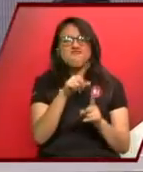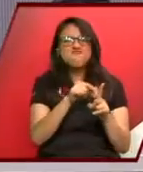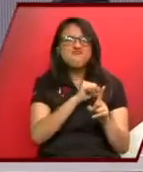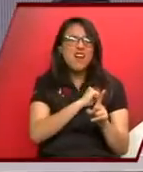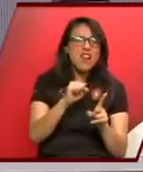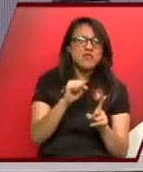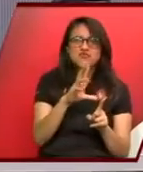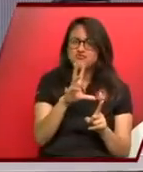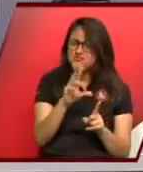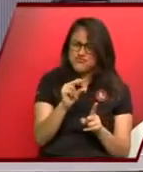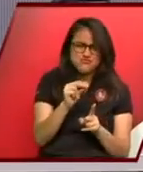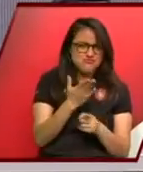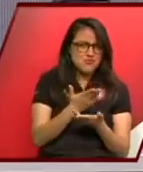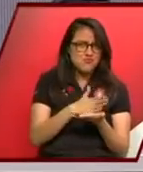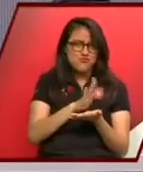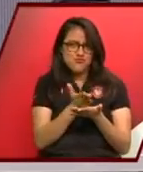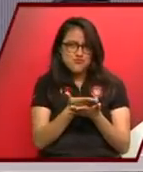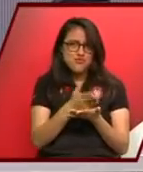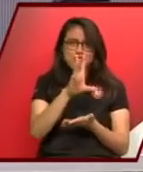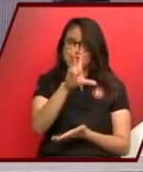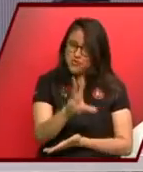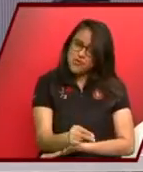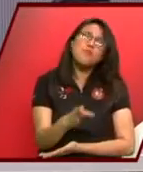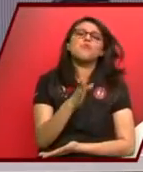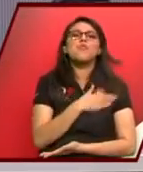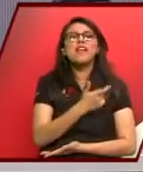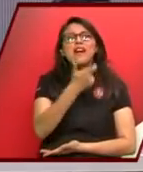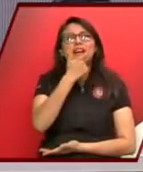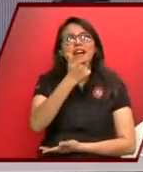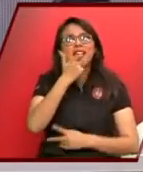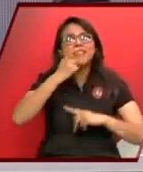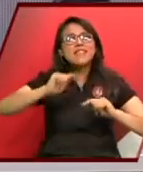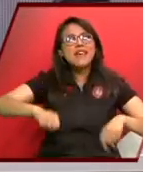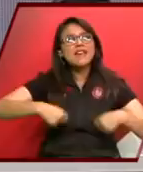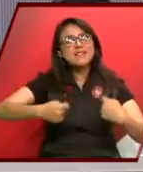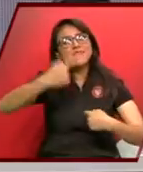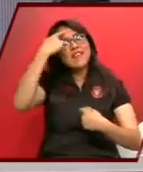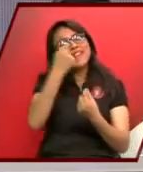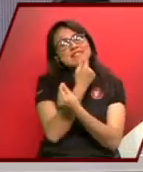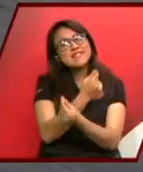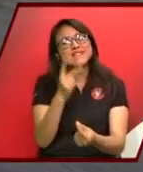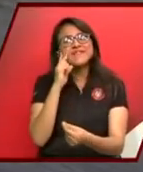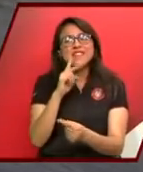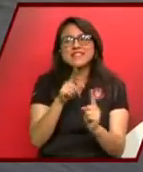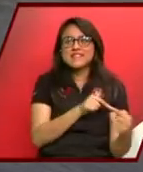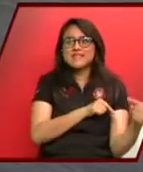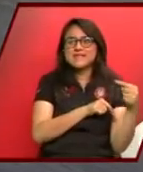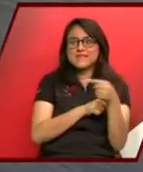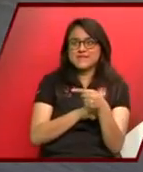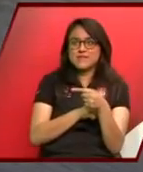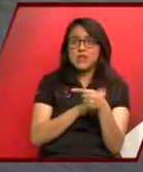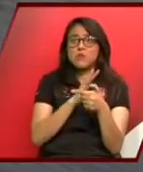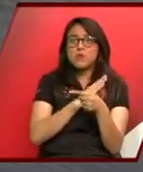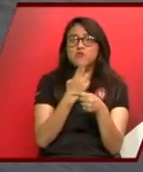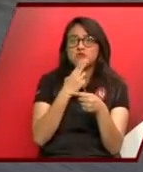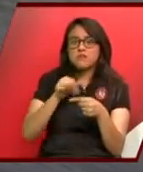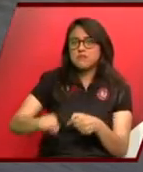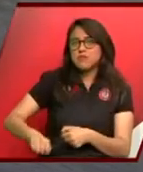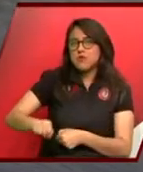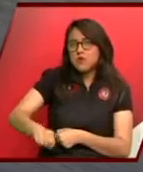sentido, los niños se van a divertir y es un payaso tradicional para las fiestas infantiles. Ahí está su número. 100% familiar. Y le va a llegar con un